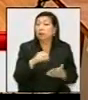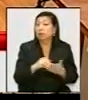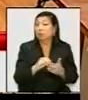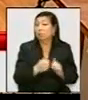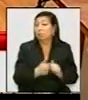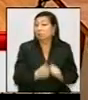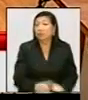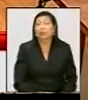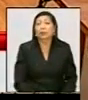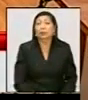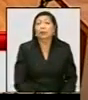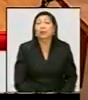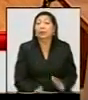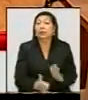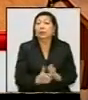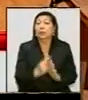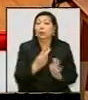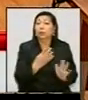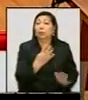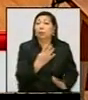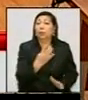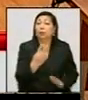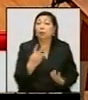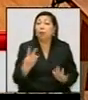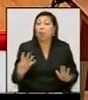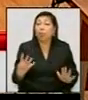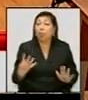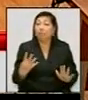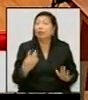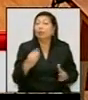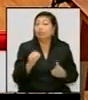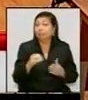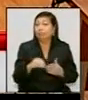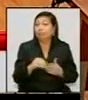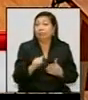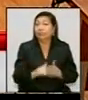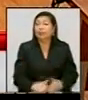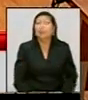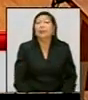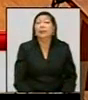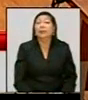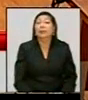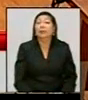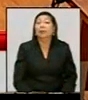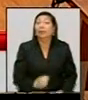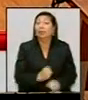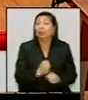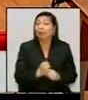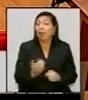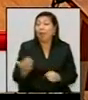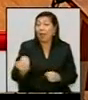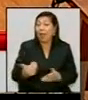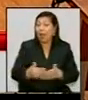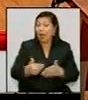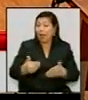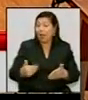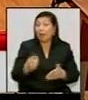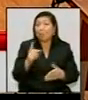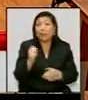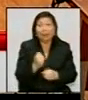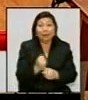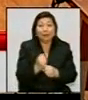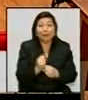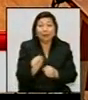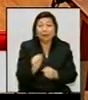modifica la ley 29429, que crea el régimen de jubilación anticipada para desempleados